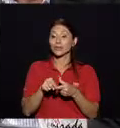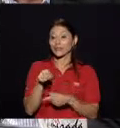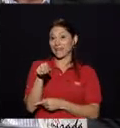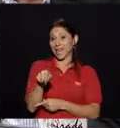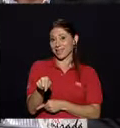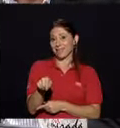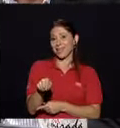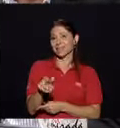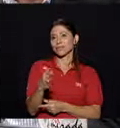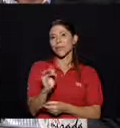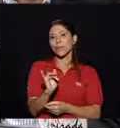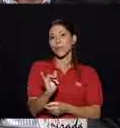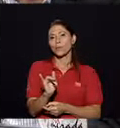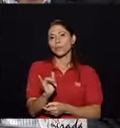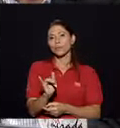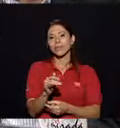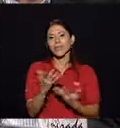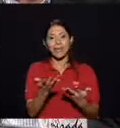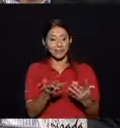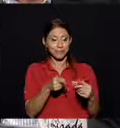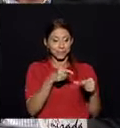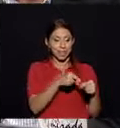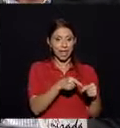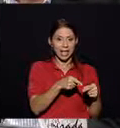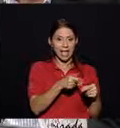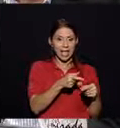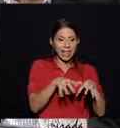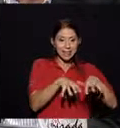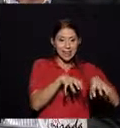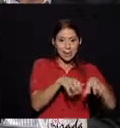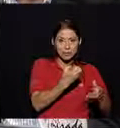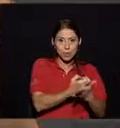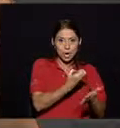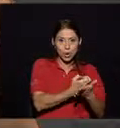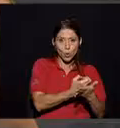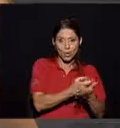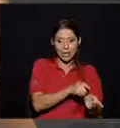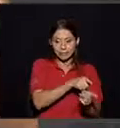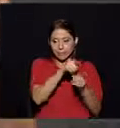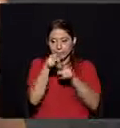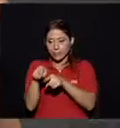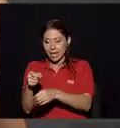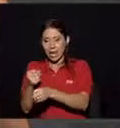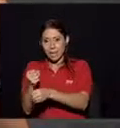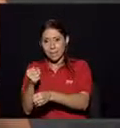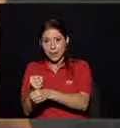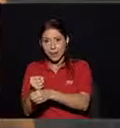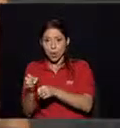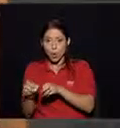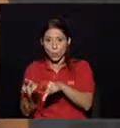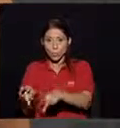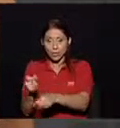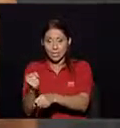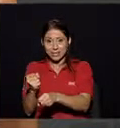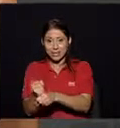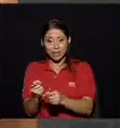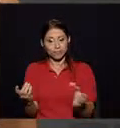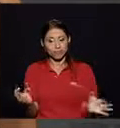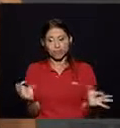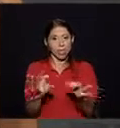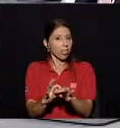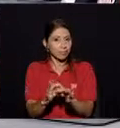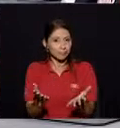tenemos como una desvinculación entre el dinamismo de la economía y el empleo o las oportunidades para